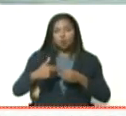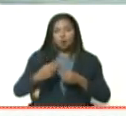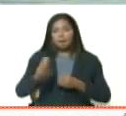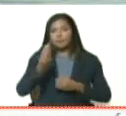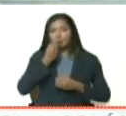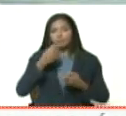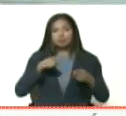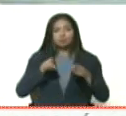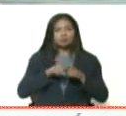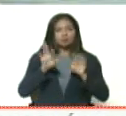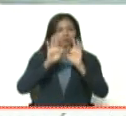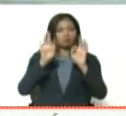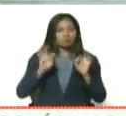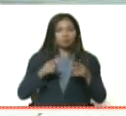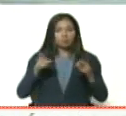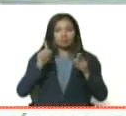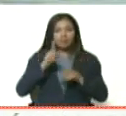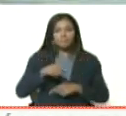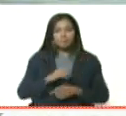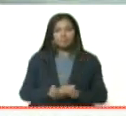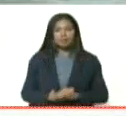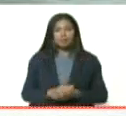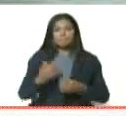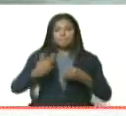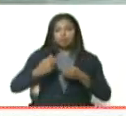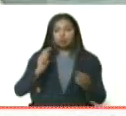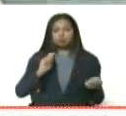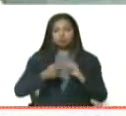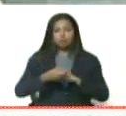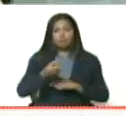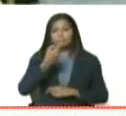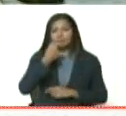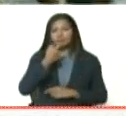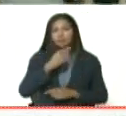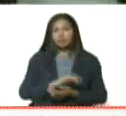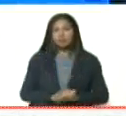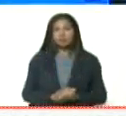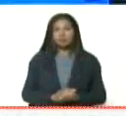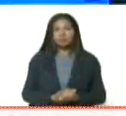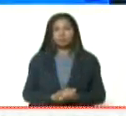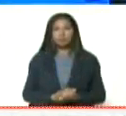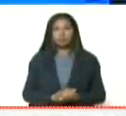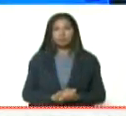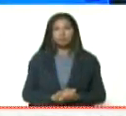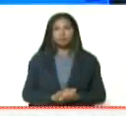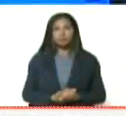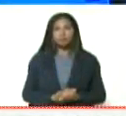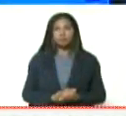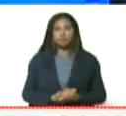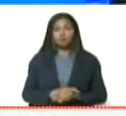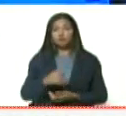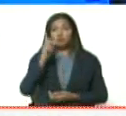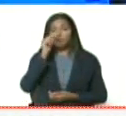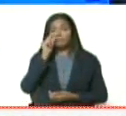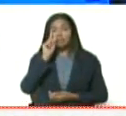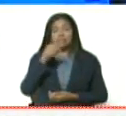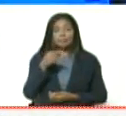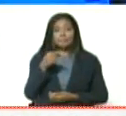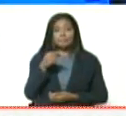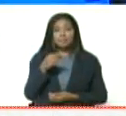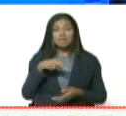alimento, petróleo por medicinas, y Saddam Hussein e